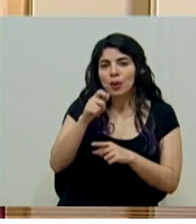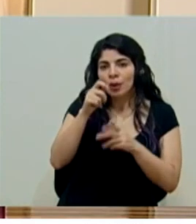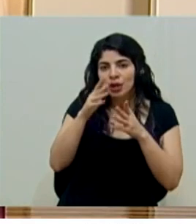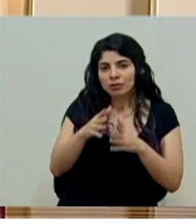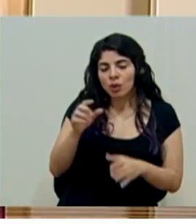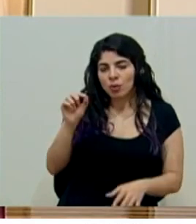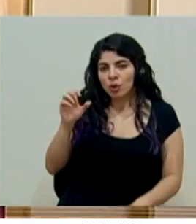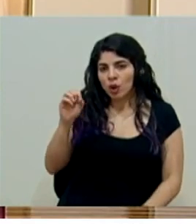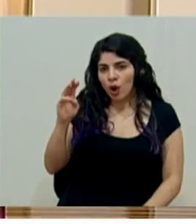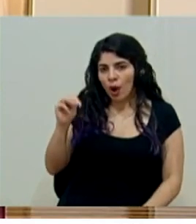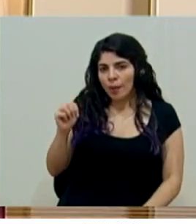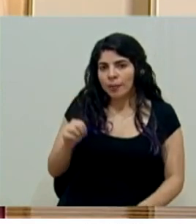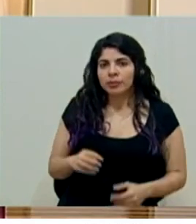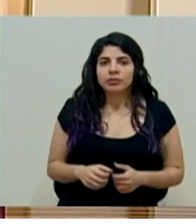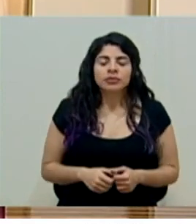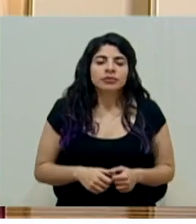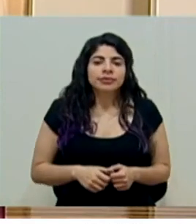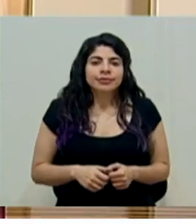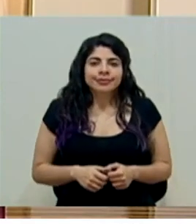puroperiodismo.com.